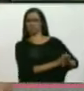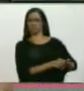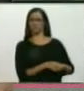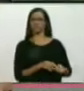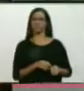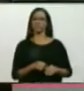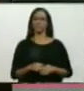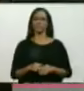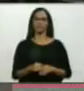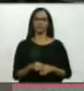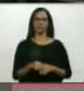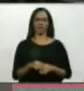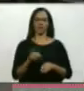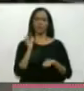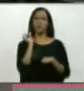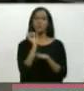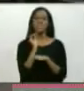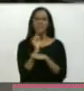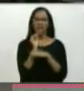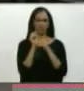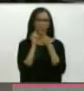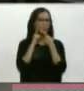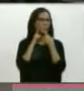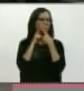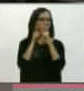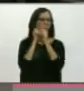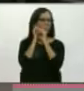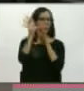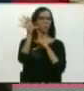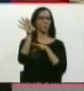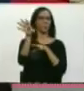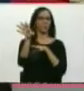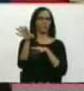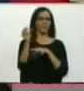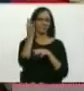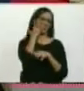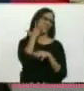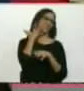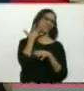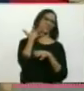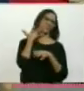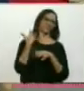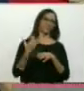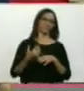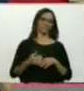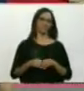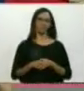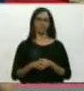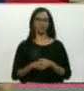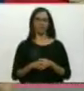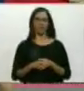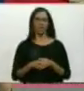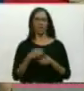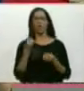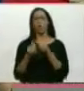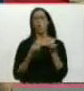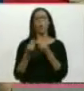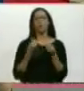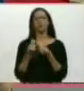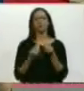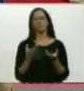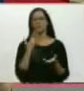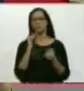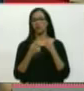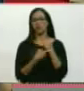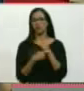se le estirpa el barro que tiene en la cara, Pedro. Y te cae pus en la cara. ¿Cómo hace uno papel de Guaidó, por ejemplo, una